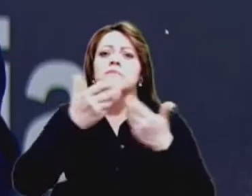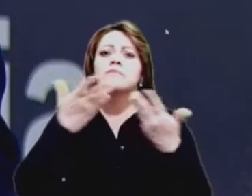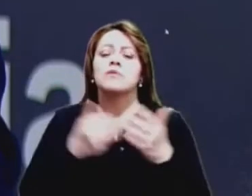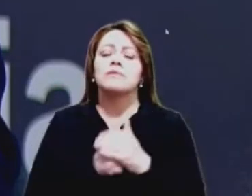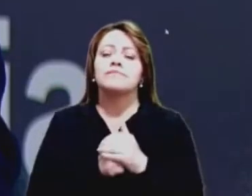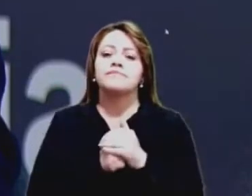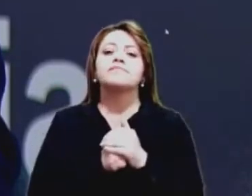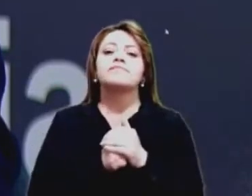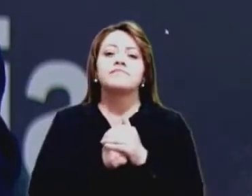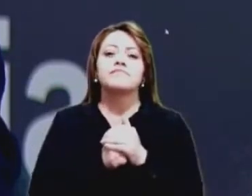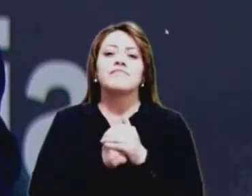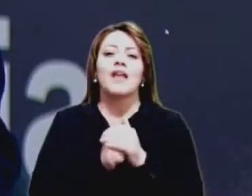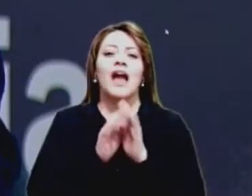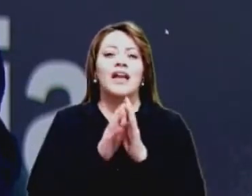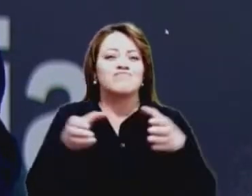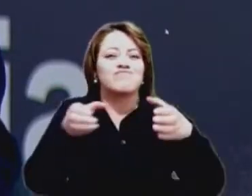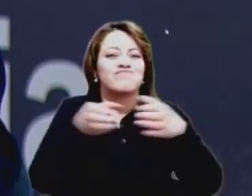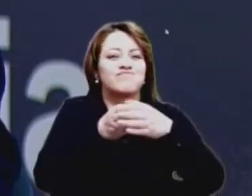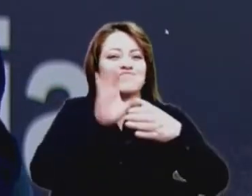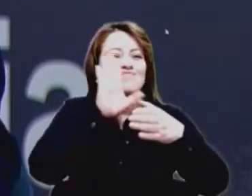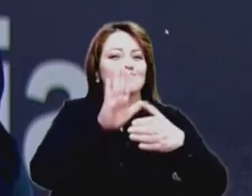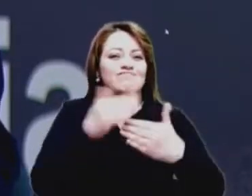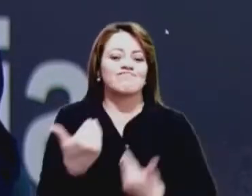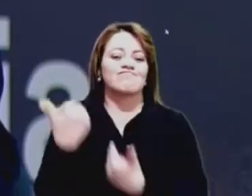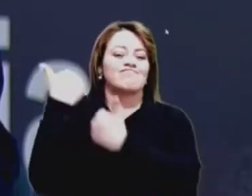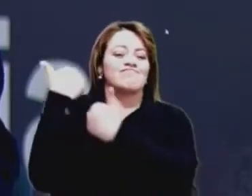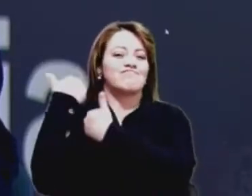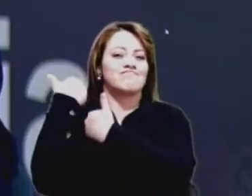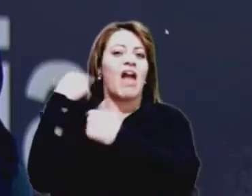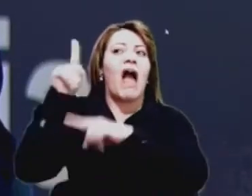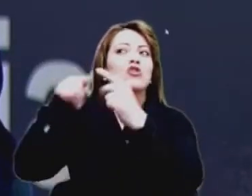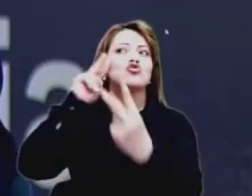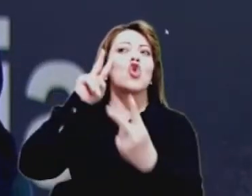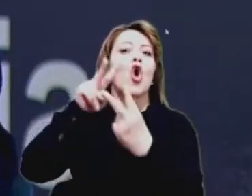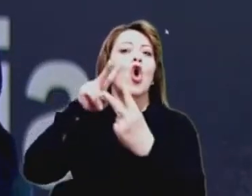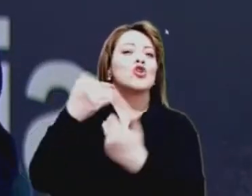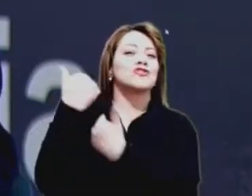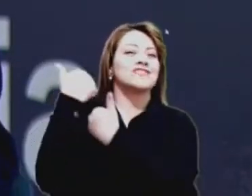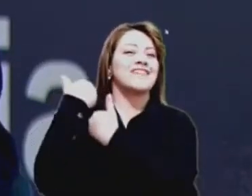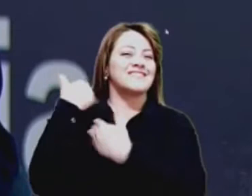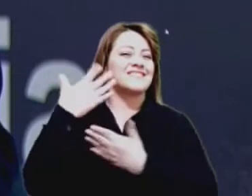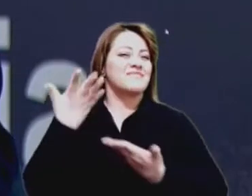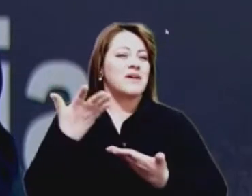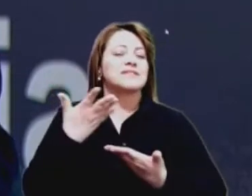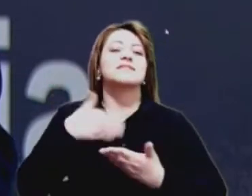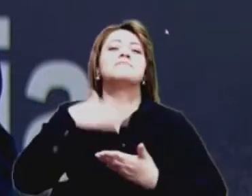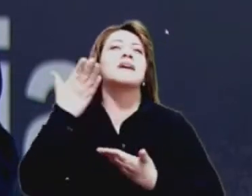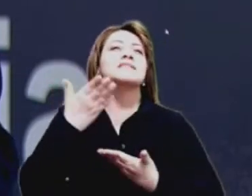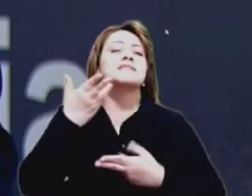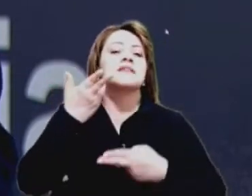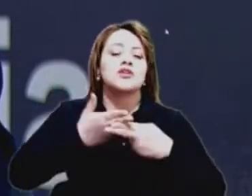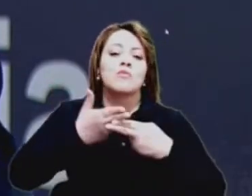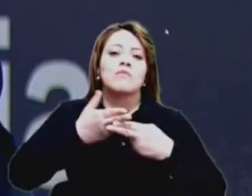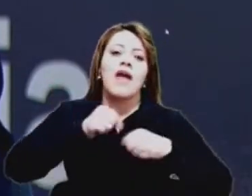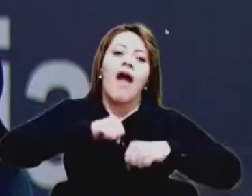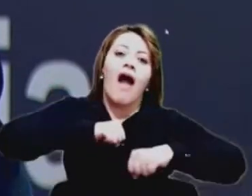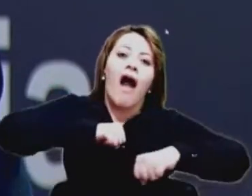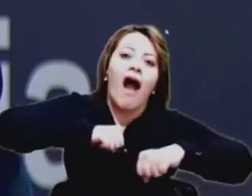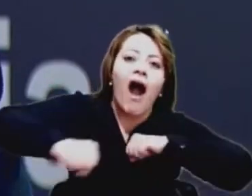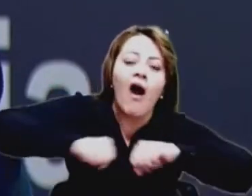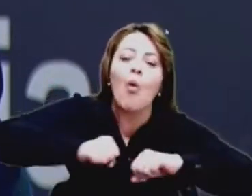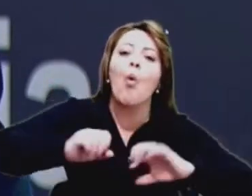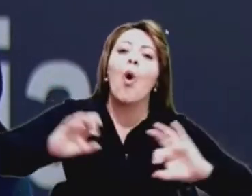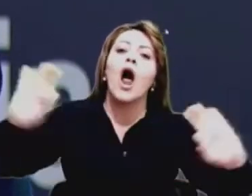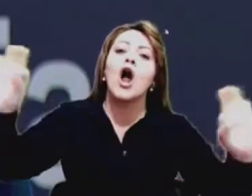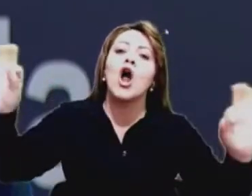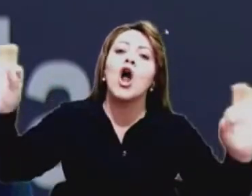en la agencia tenemos una función poco conocida pero cada vez más utilizada y es la de actuar o servir de mediadores en